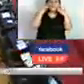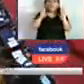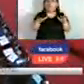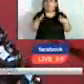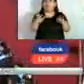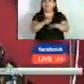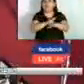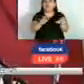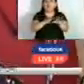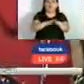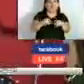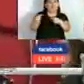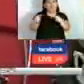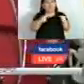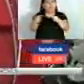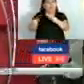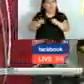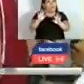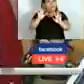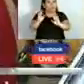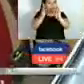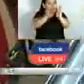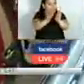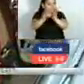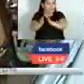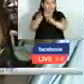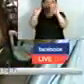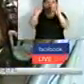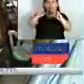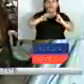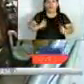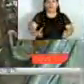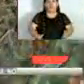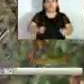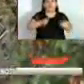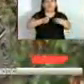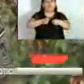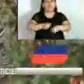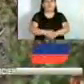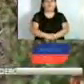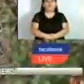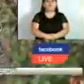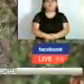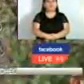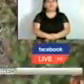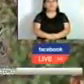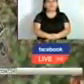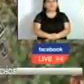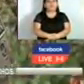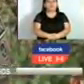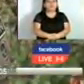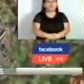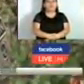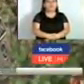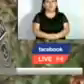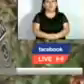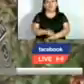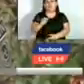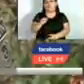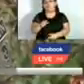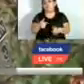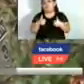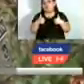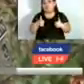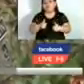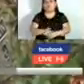oposición absurda, pues los planes en materia de seguridad ahora serán respaldados. Una asamblea